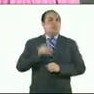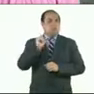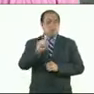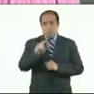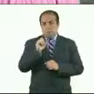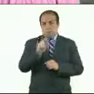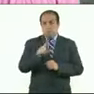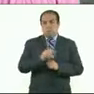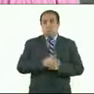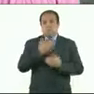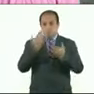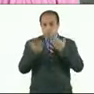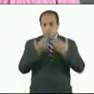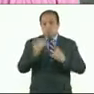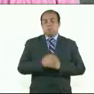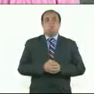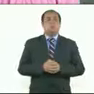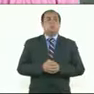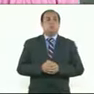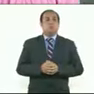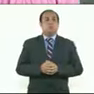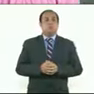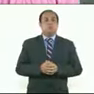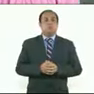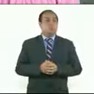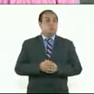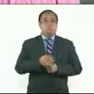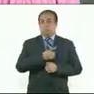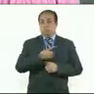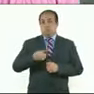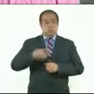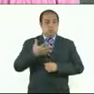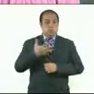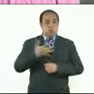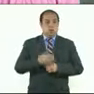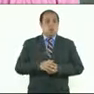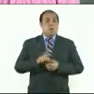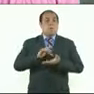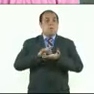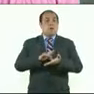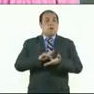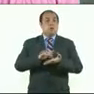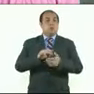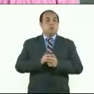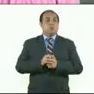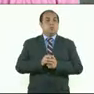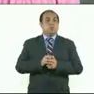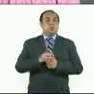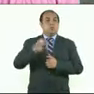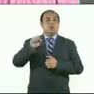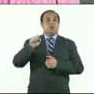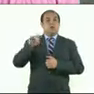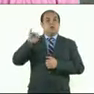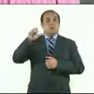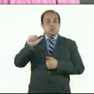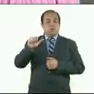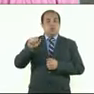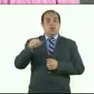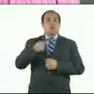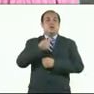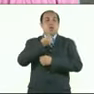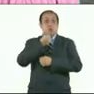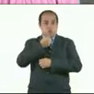también estudiando. No deben de tener la prestación social de la estancia infantil. Esto